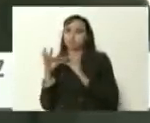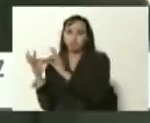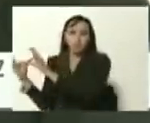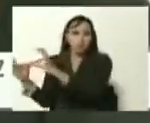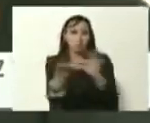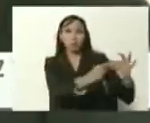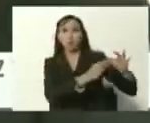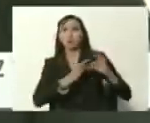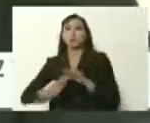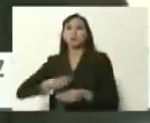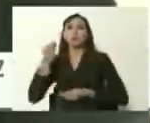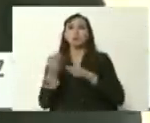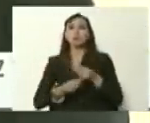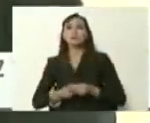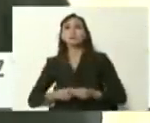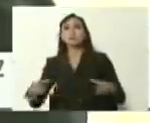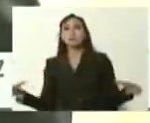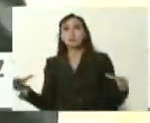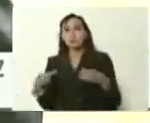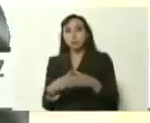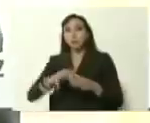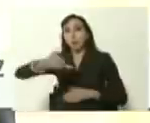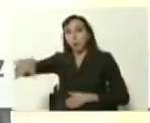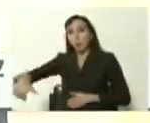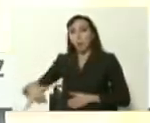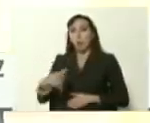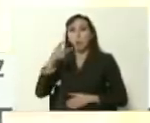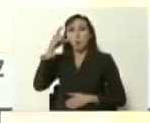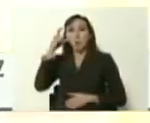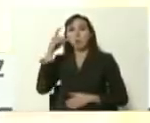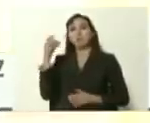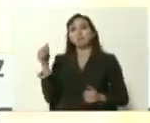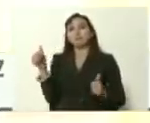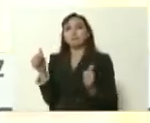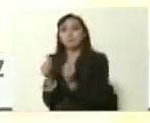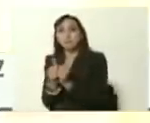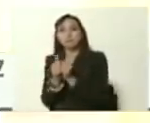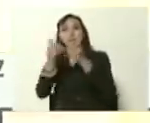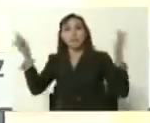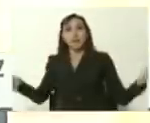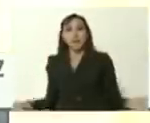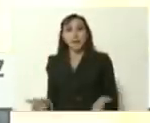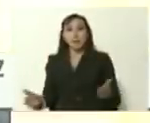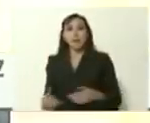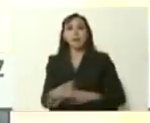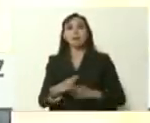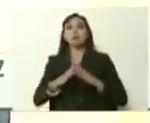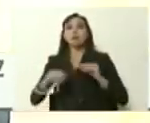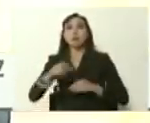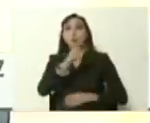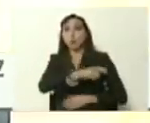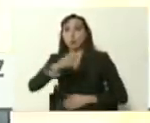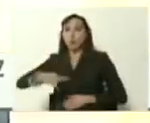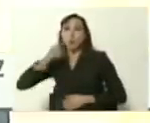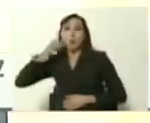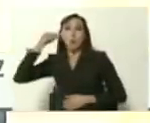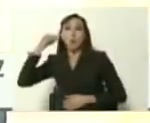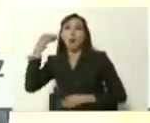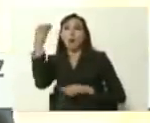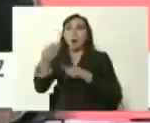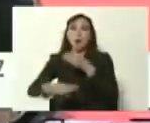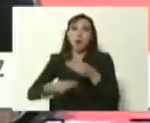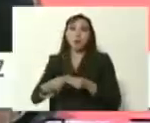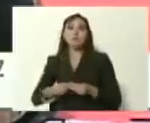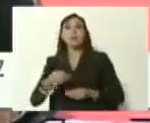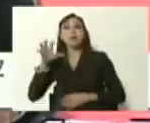nosotros con el consejo del gobernador Héctor Rodríguez, elevarnos, encontrarnos entre todas y todas para poder hacer realmente